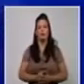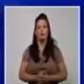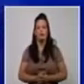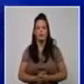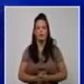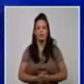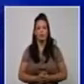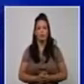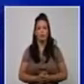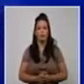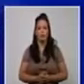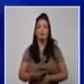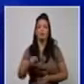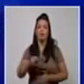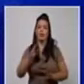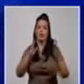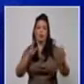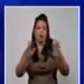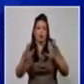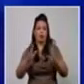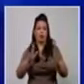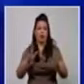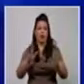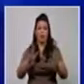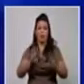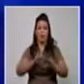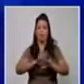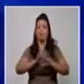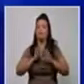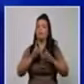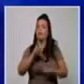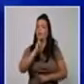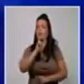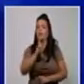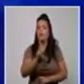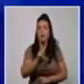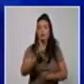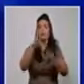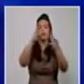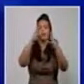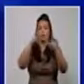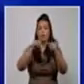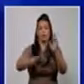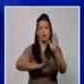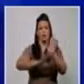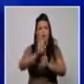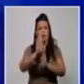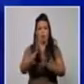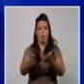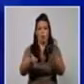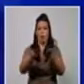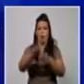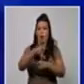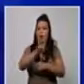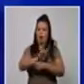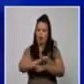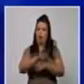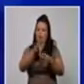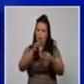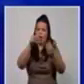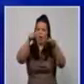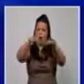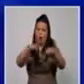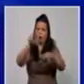cierra nuevamente, doctor, con cifras muy elevadas en relación con la de ayer, menor, 100 casos menos en